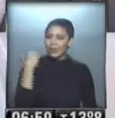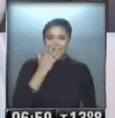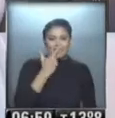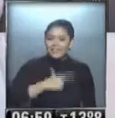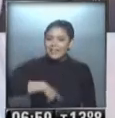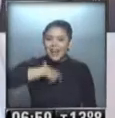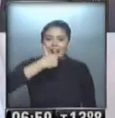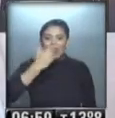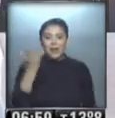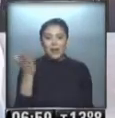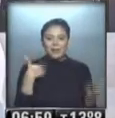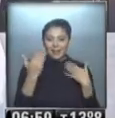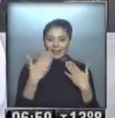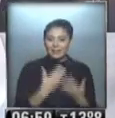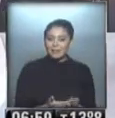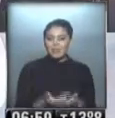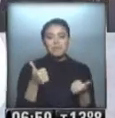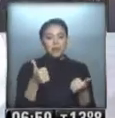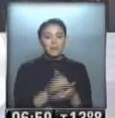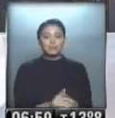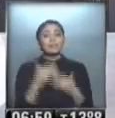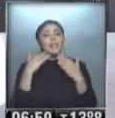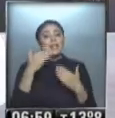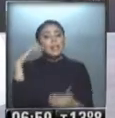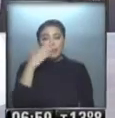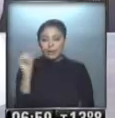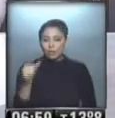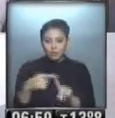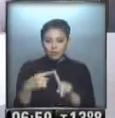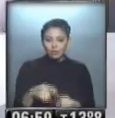el calorcito del verano. Gracias, Nadia. Nos vemos en un ratito. Sí, claro.